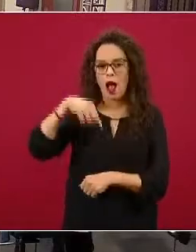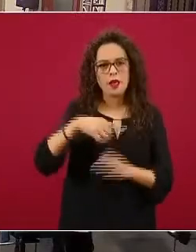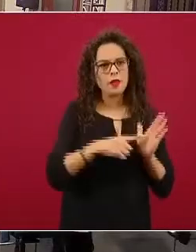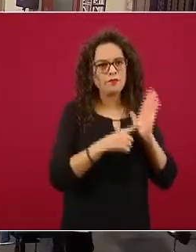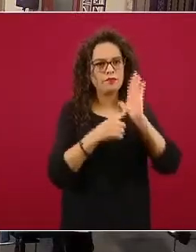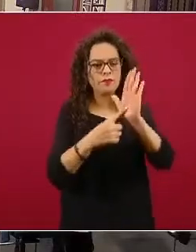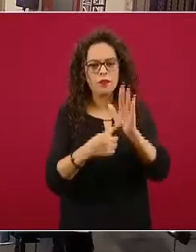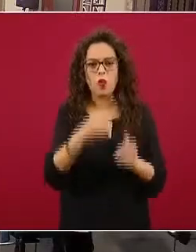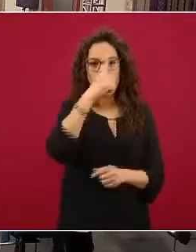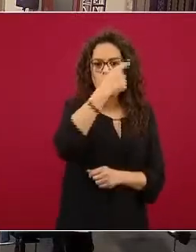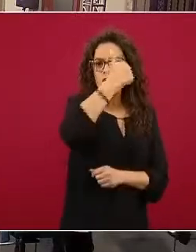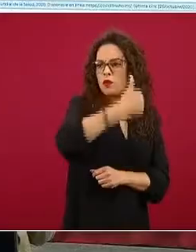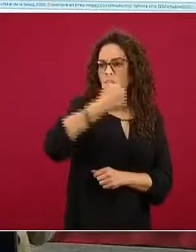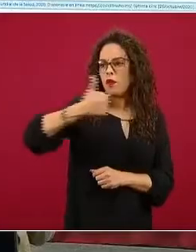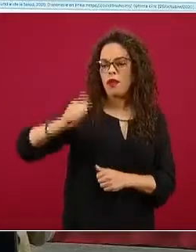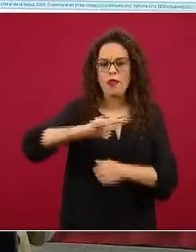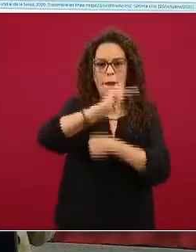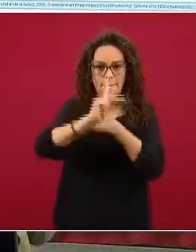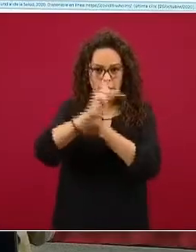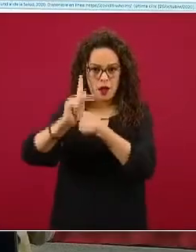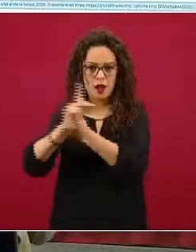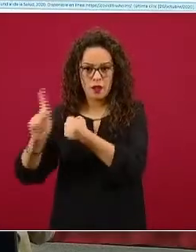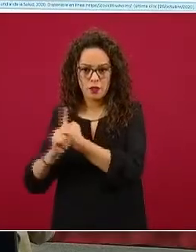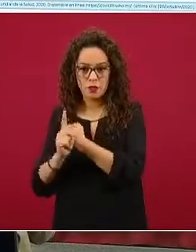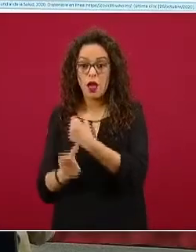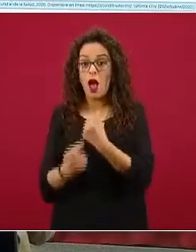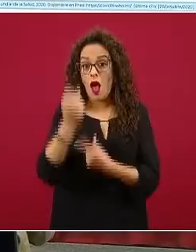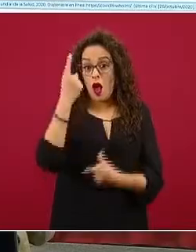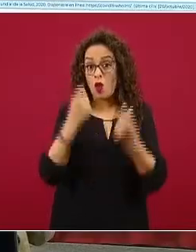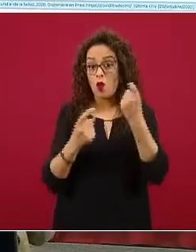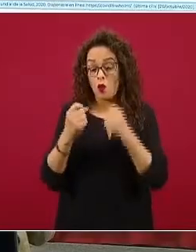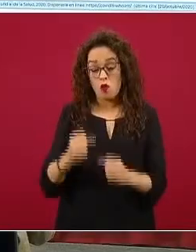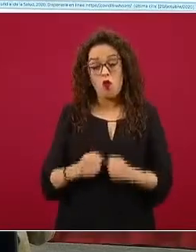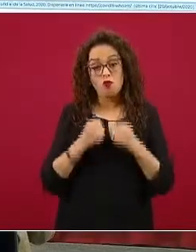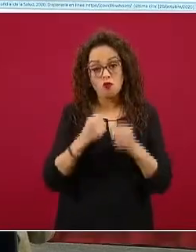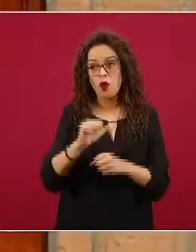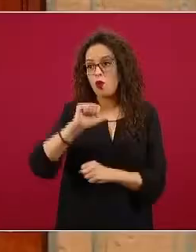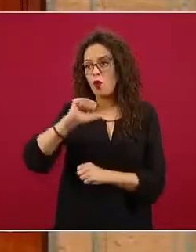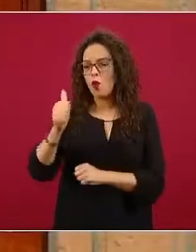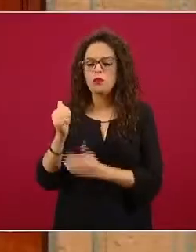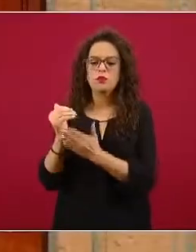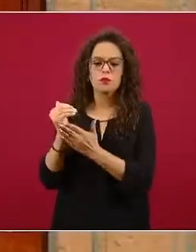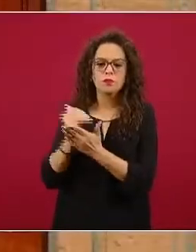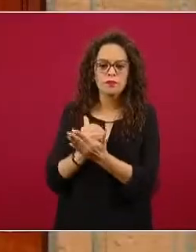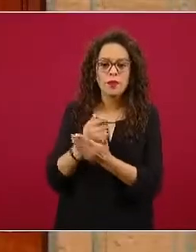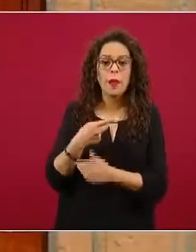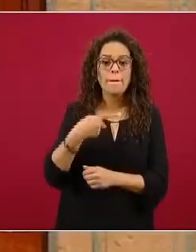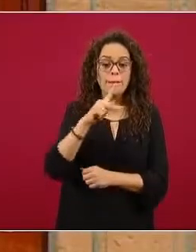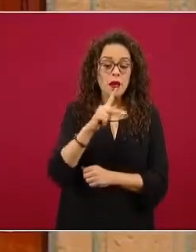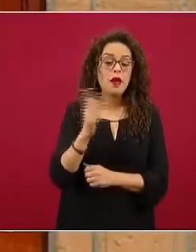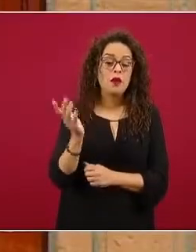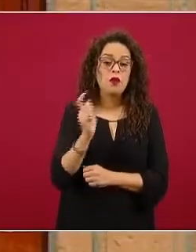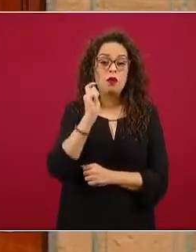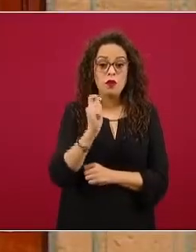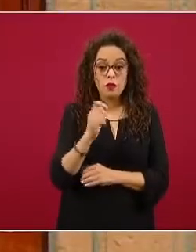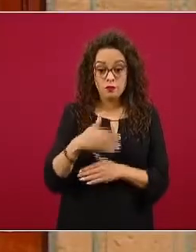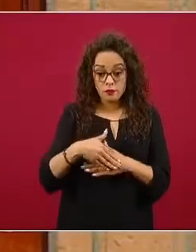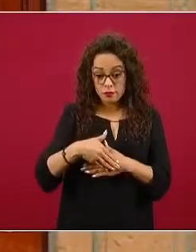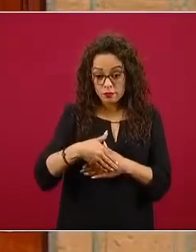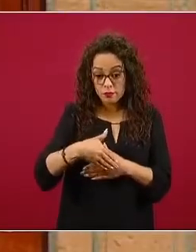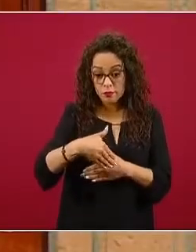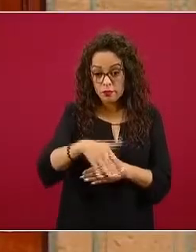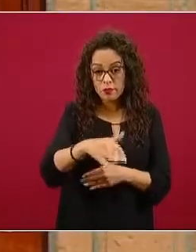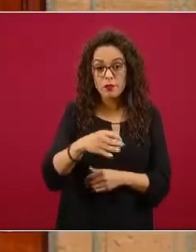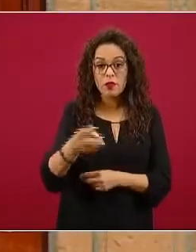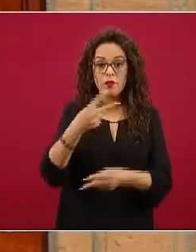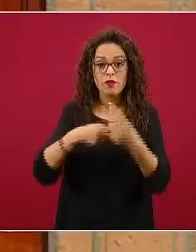poco el comportamiento, algunos contribuyen de manera importante, otros no tanto, pero se espera que en la medida que vamos entrando a la